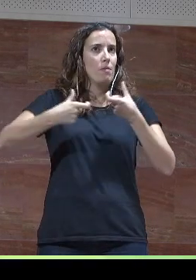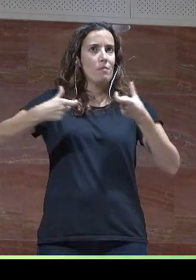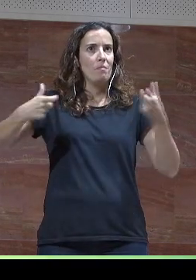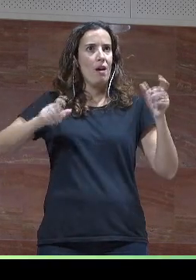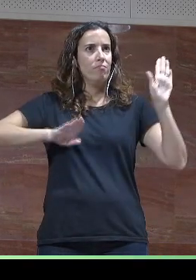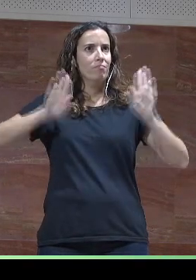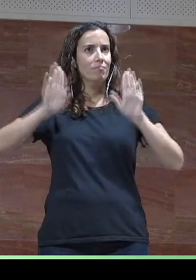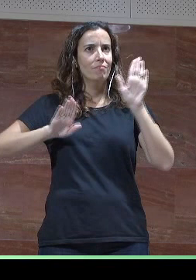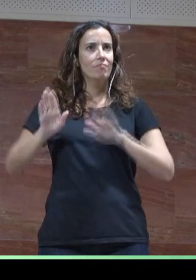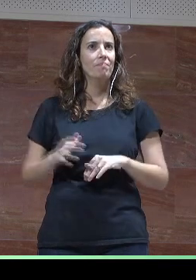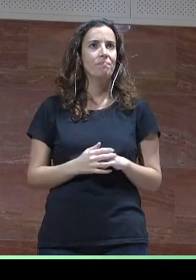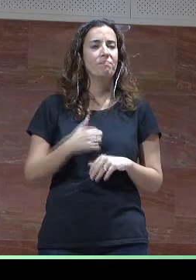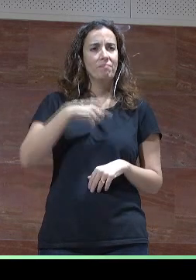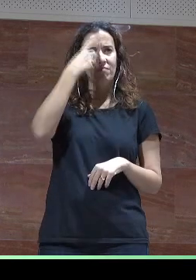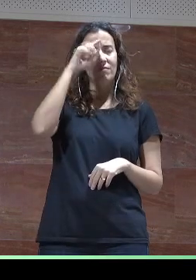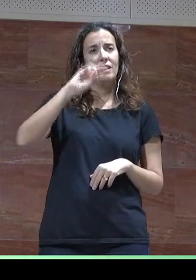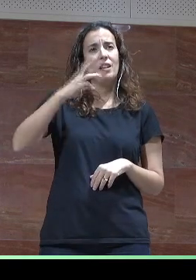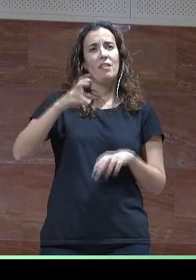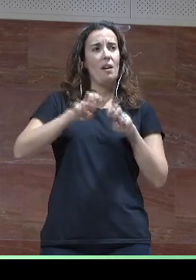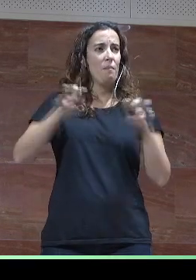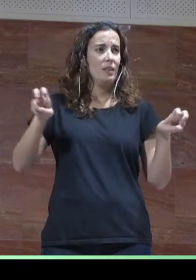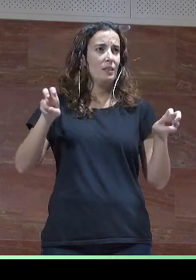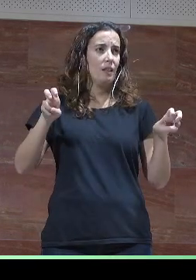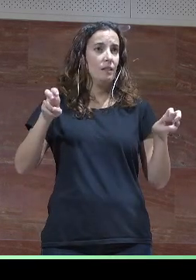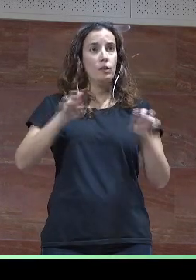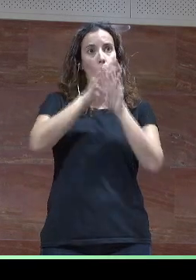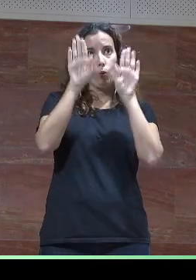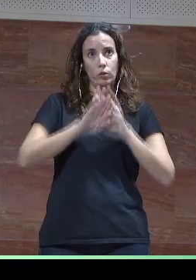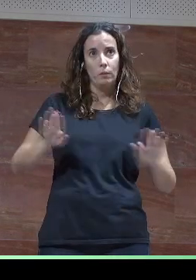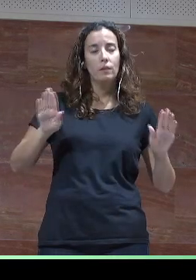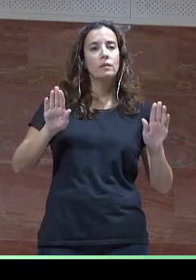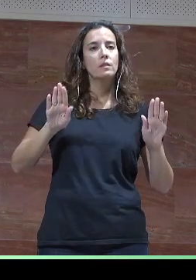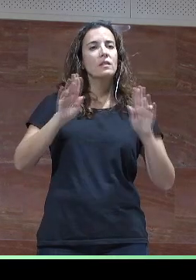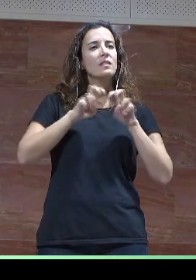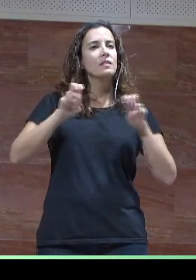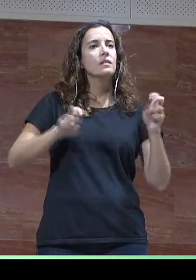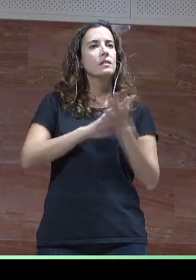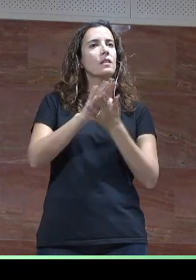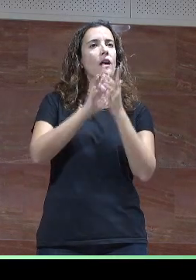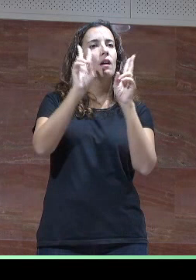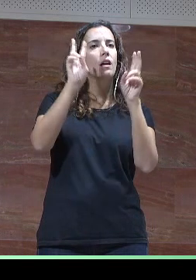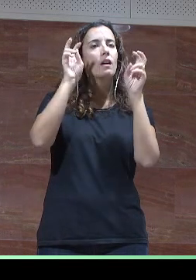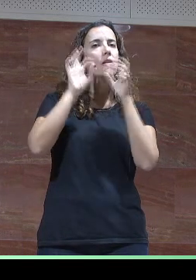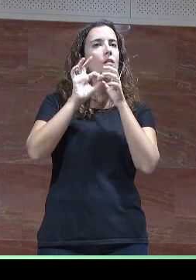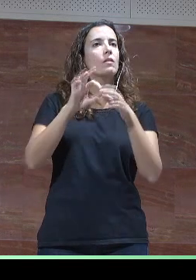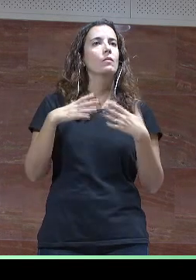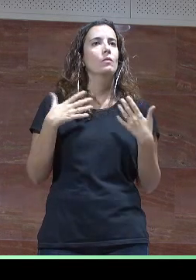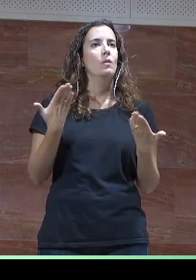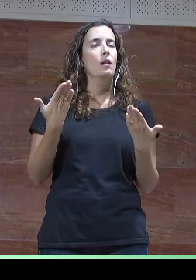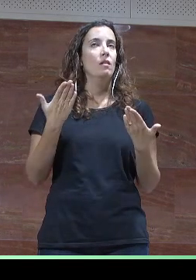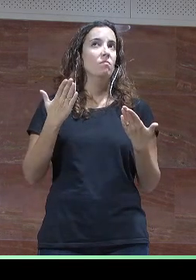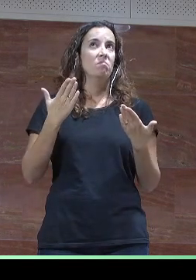¿no? Yo sé en esta tercera mesa, que es la última y que trata pues yo creo que la parte